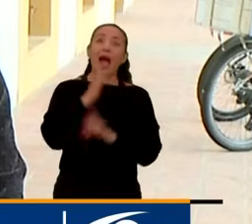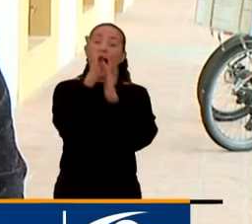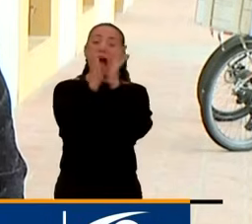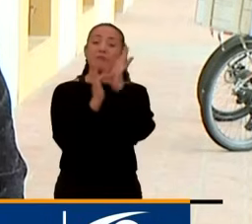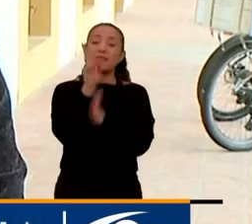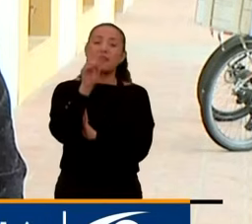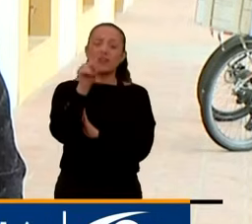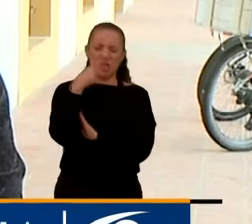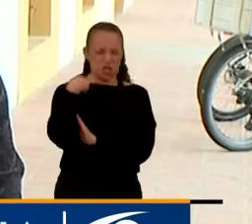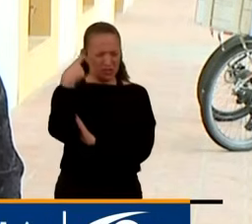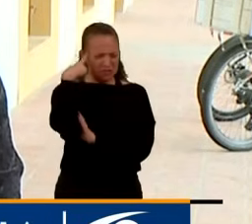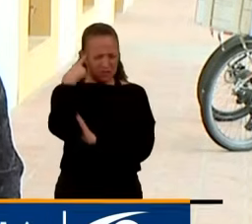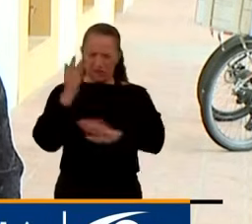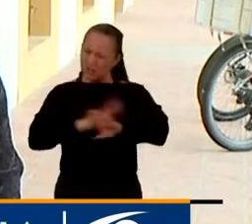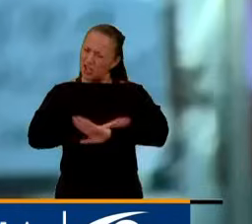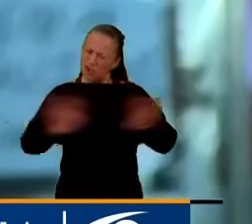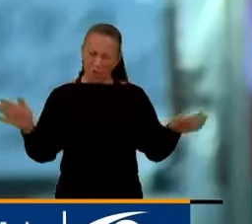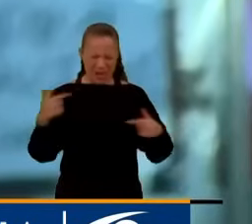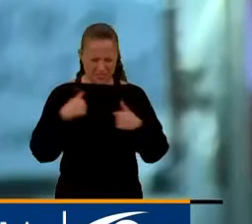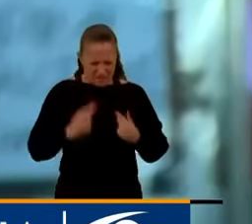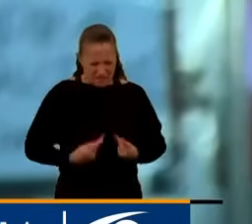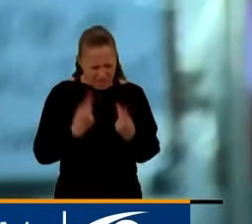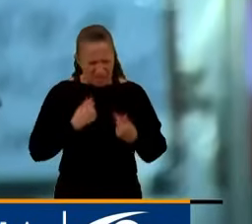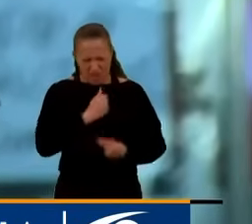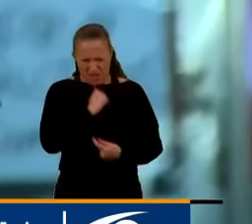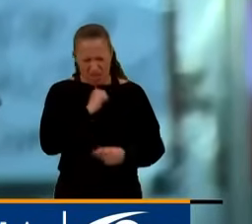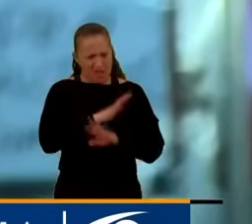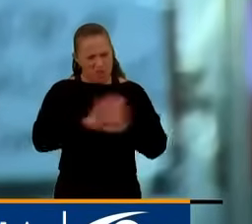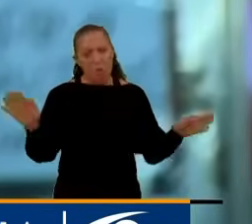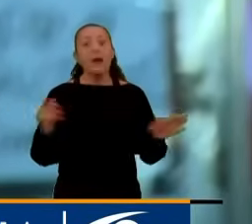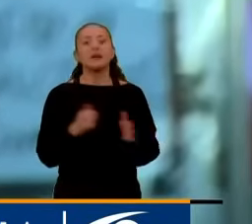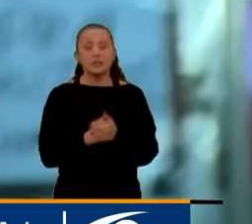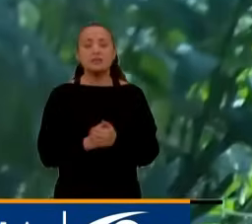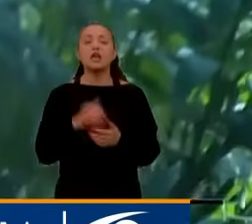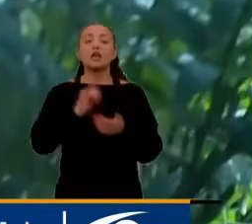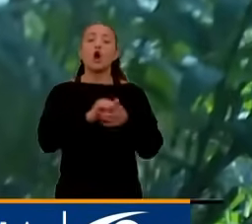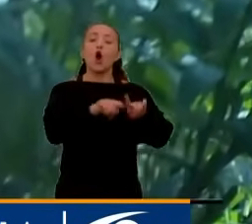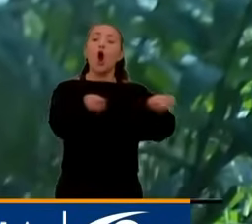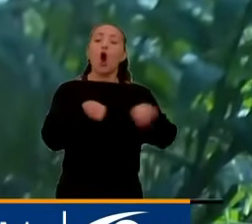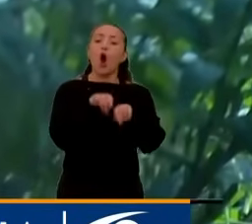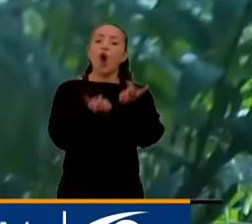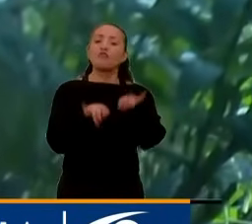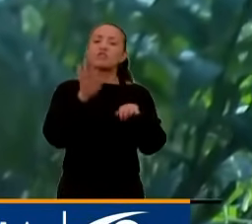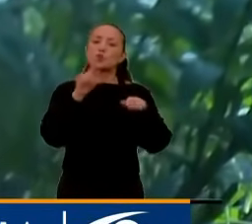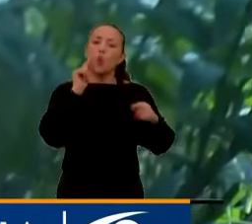senté cabeza y dije, no más, esto no es para mi vida. Según la Oficina de Equidad y Género en Santander, en el